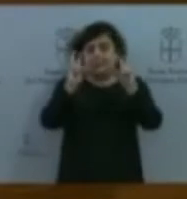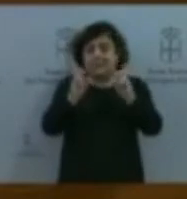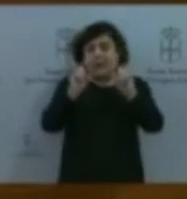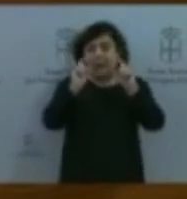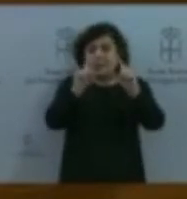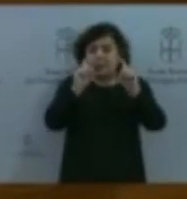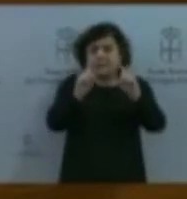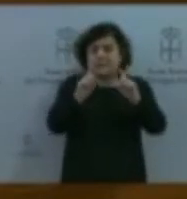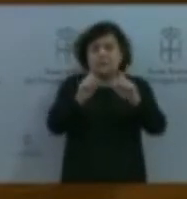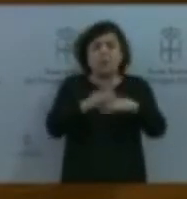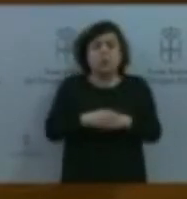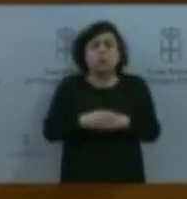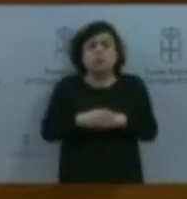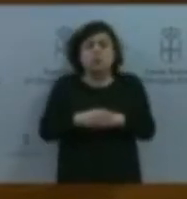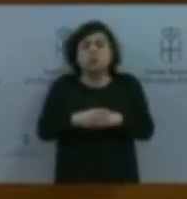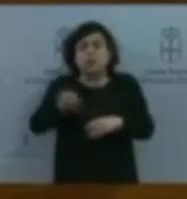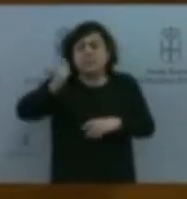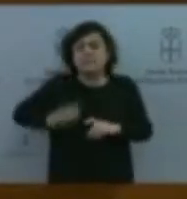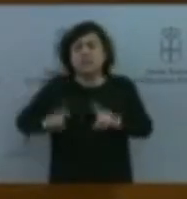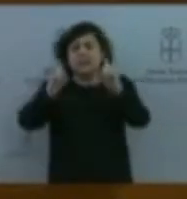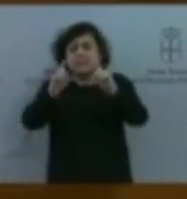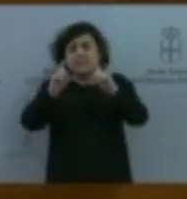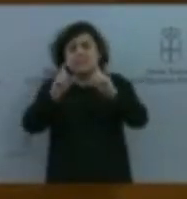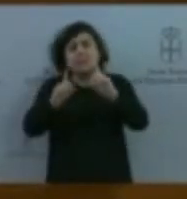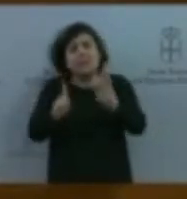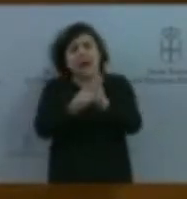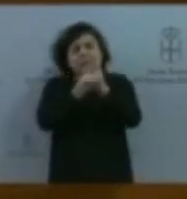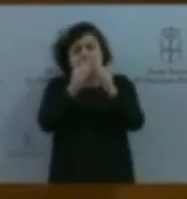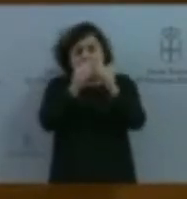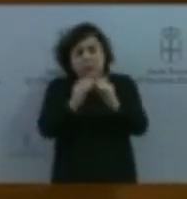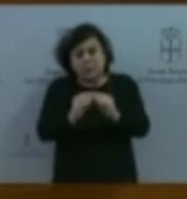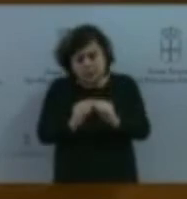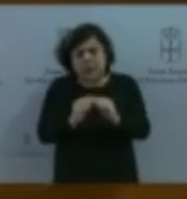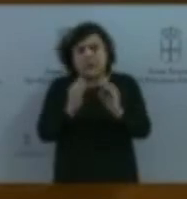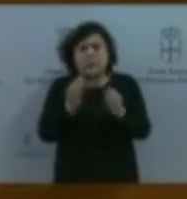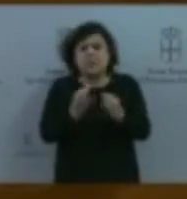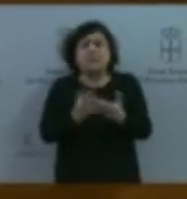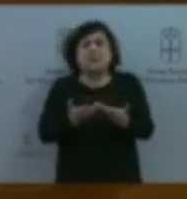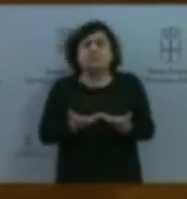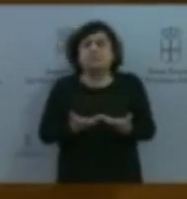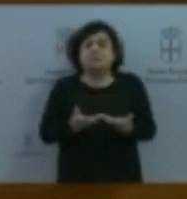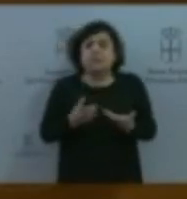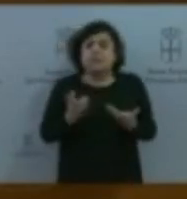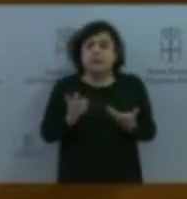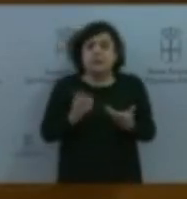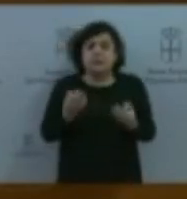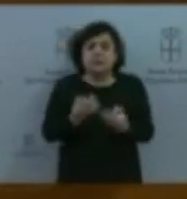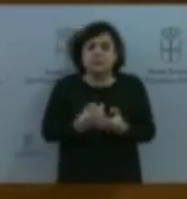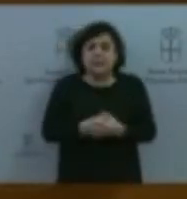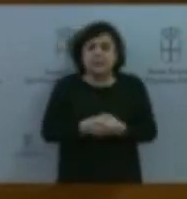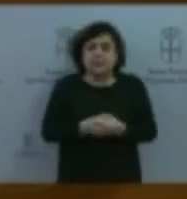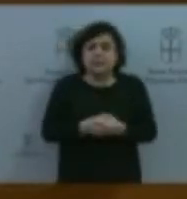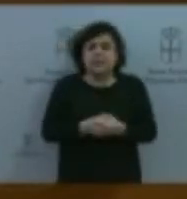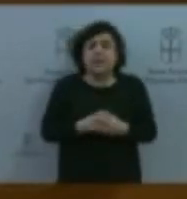decreto y en el comité de auditoría, ahí no. Ustedes nos traen una propuesta donde dicen vamos a hacer